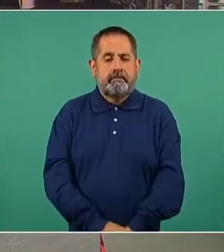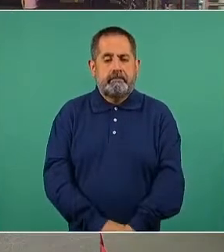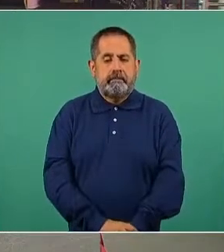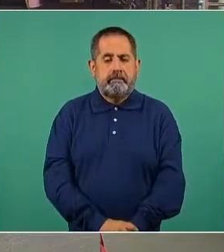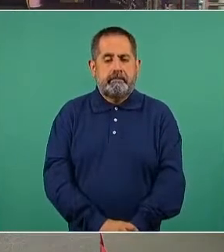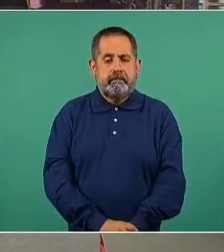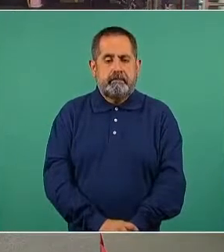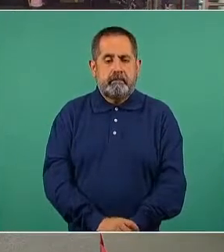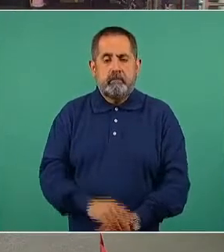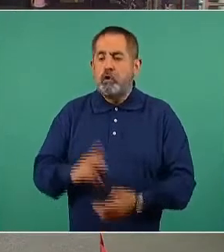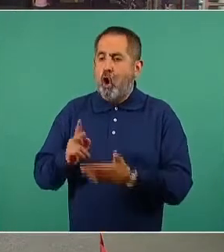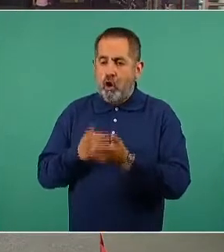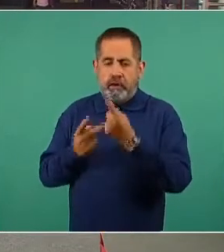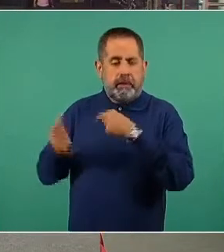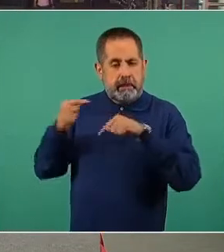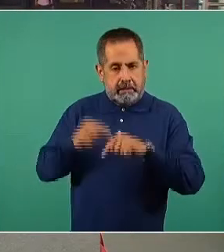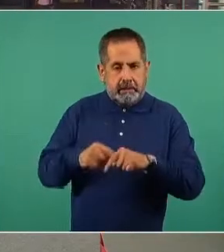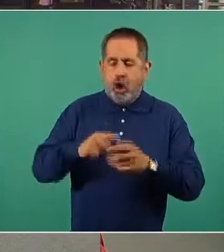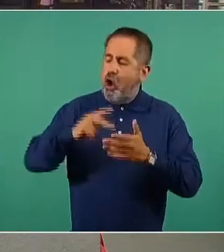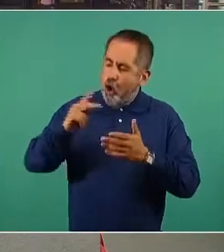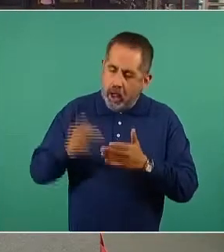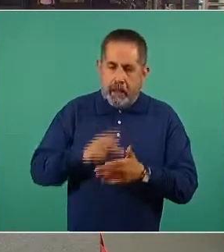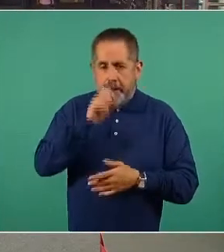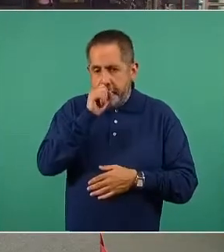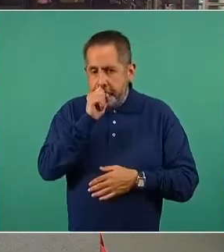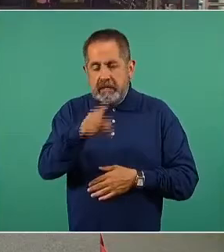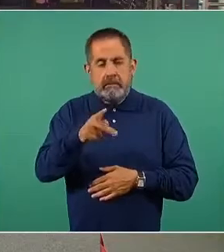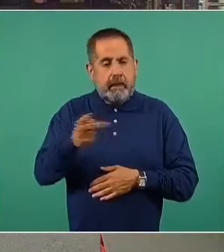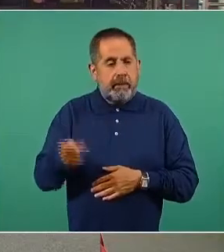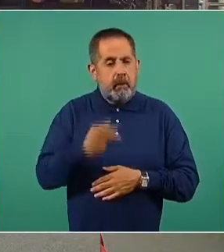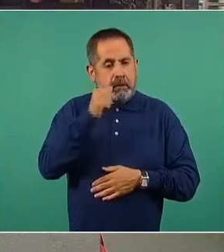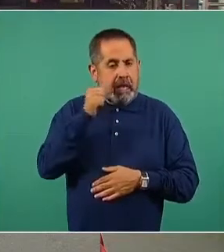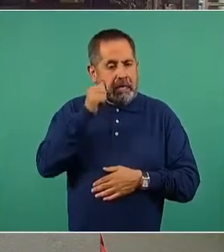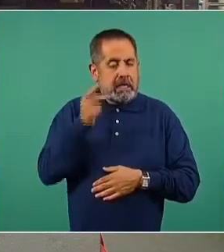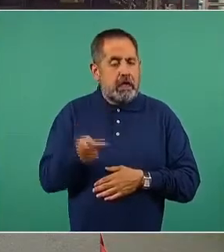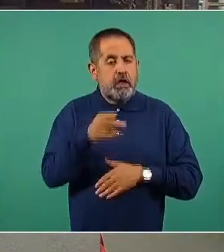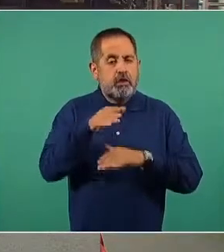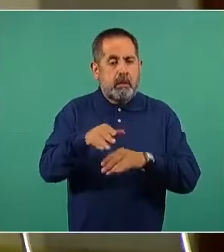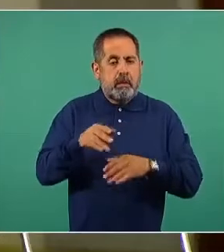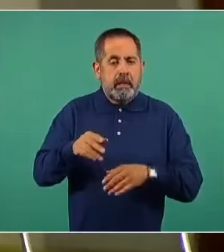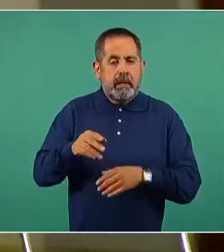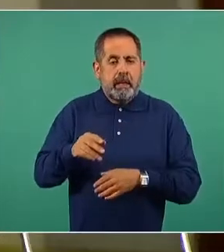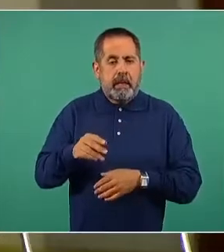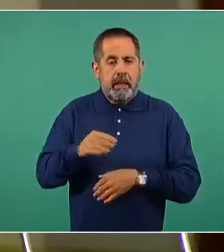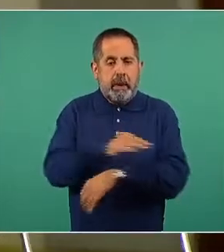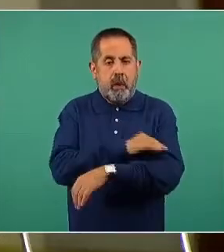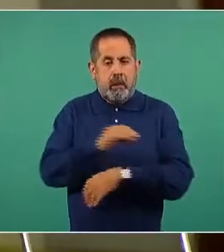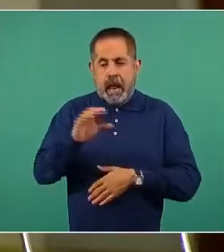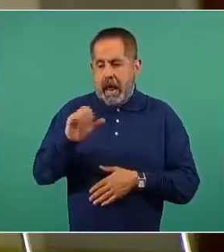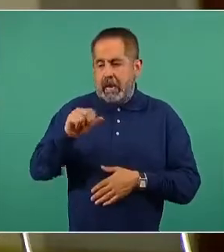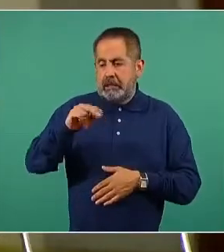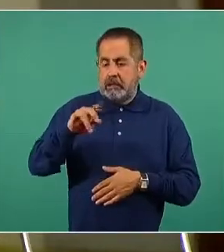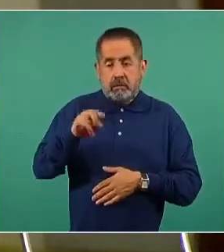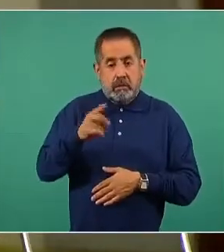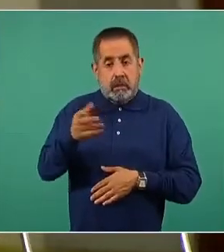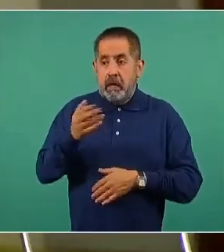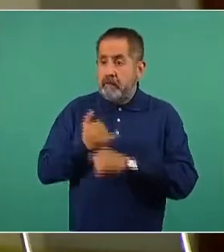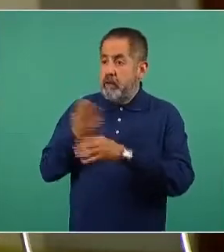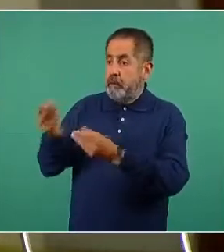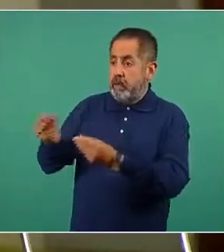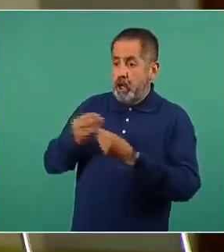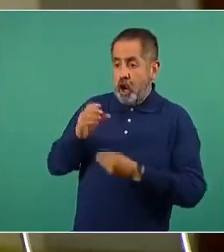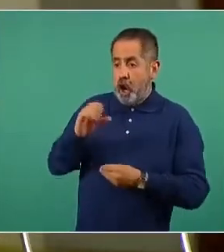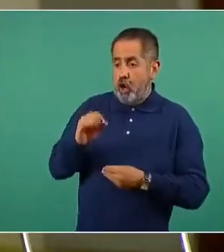Bueno, he regresado para insistir en la pregunta de ayer sobre la vacuna CanSino. Decía usted ayer que iba a solicitar información